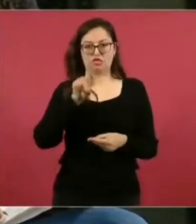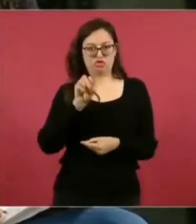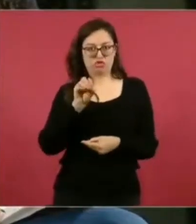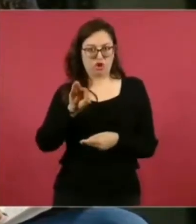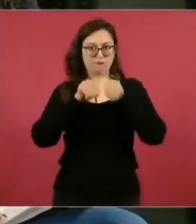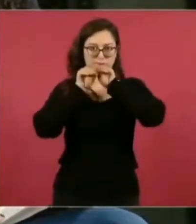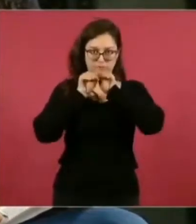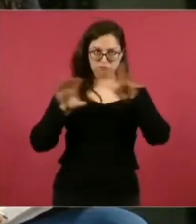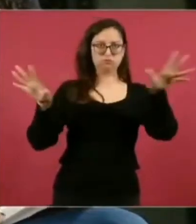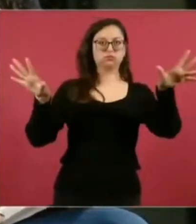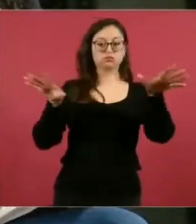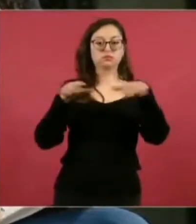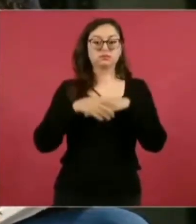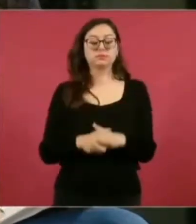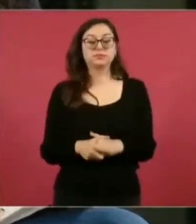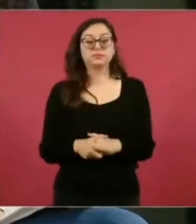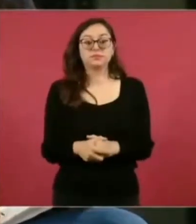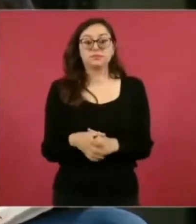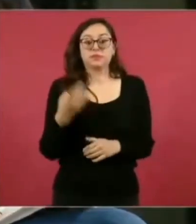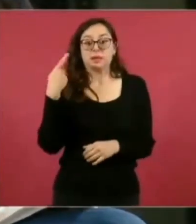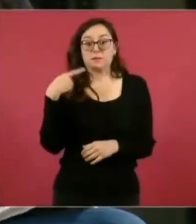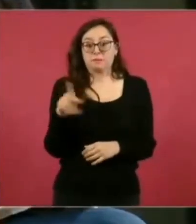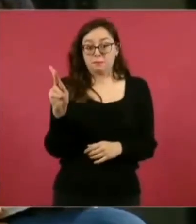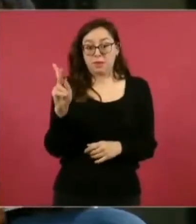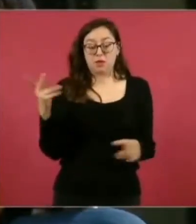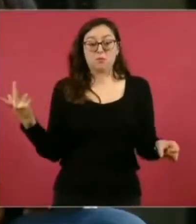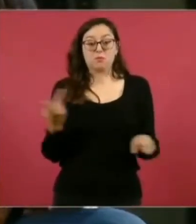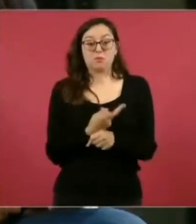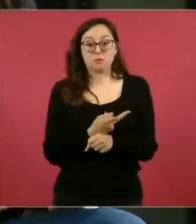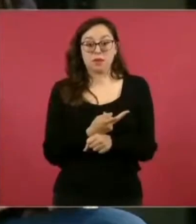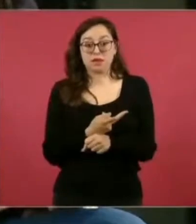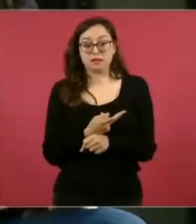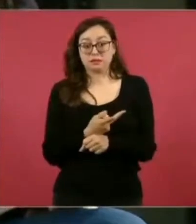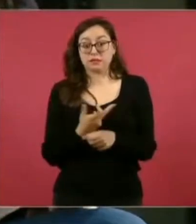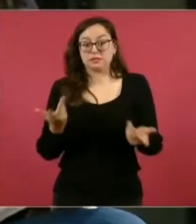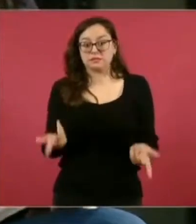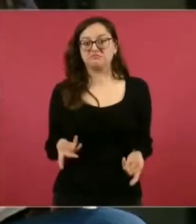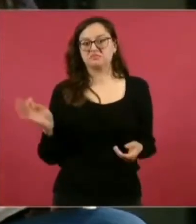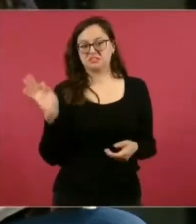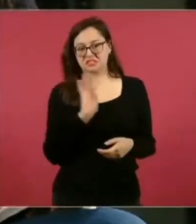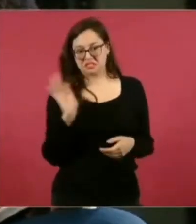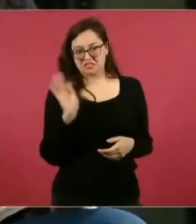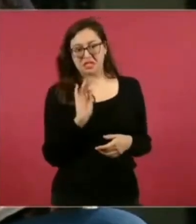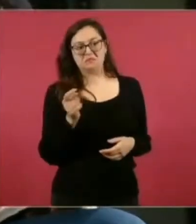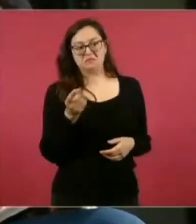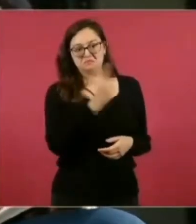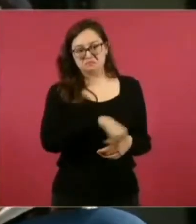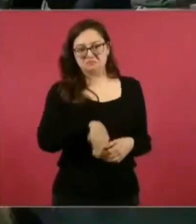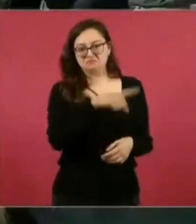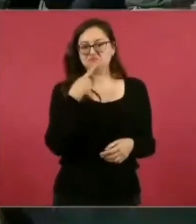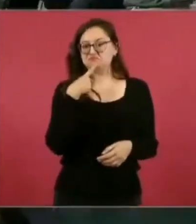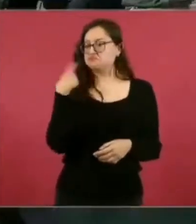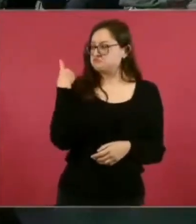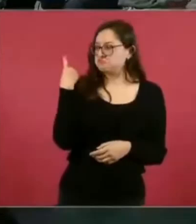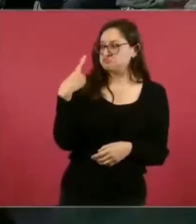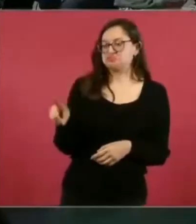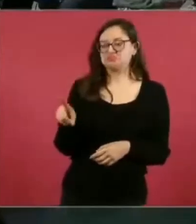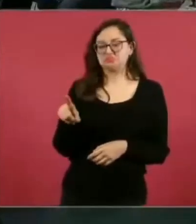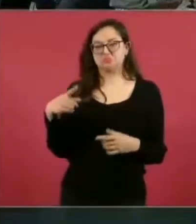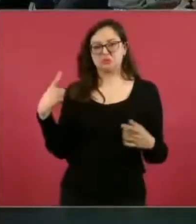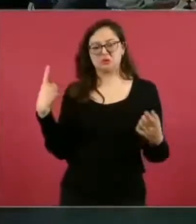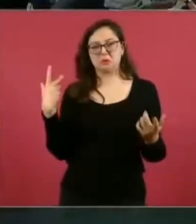va a pasar? Porque inevitablemente eso sucederá. Alguien va a impugnar esta reforma. ¿Qué le ha dicho